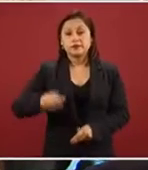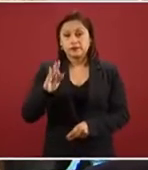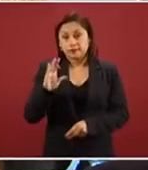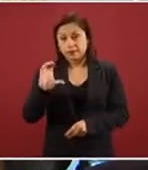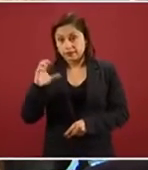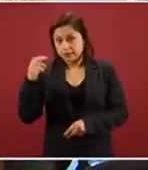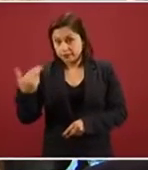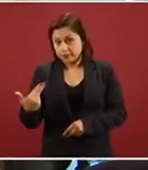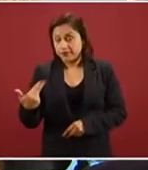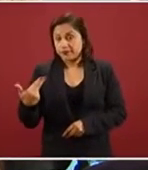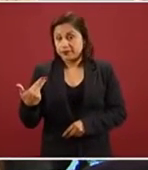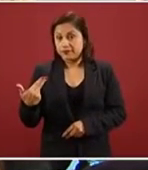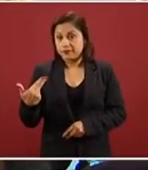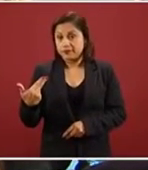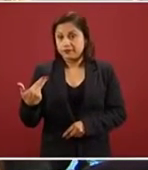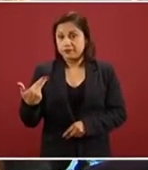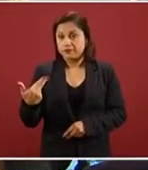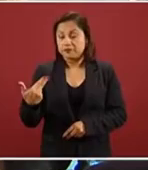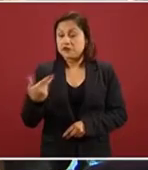aumentó